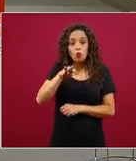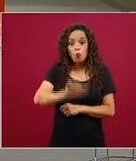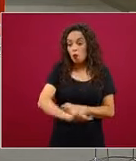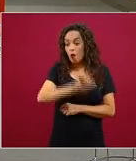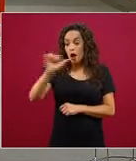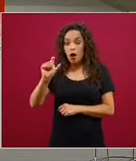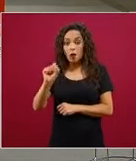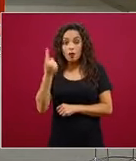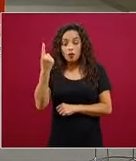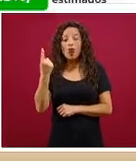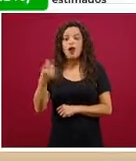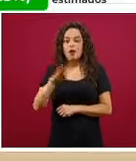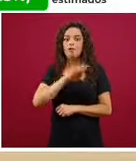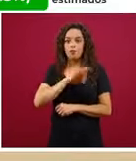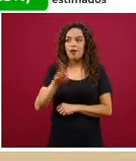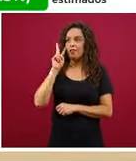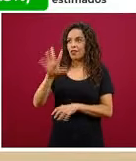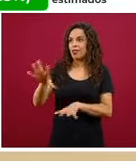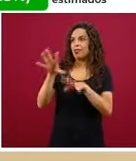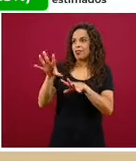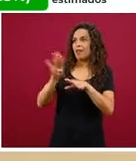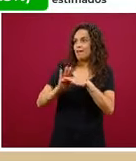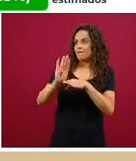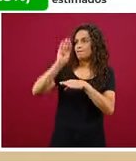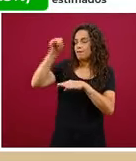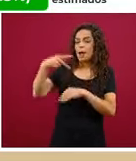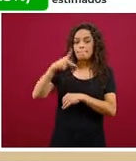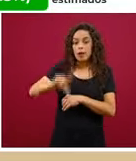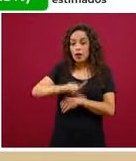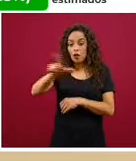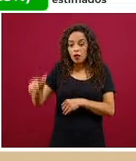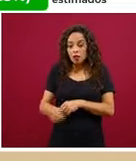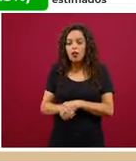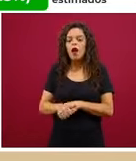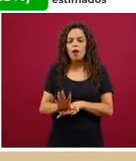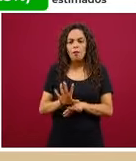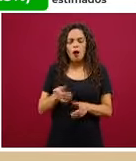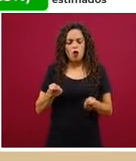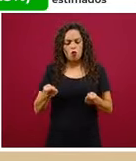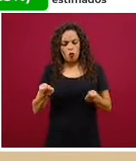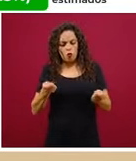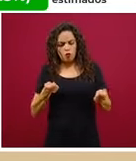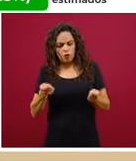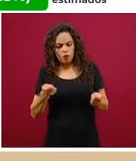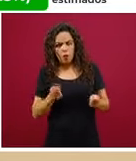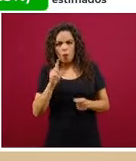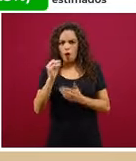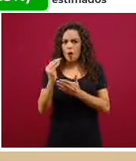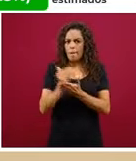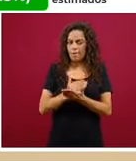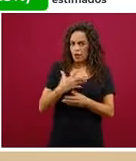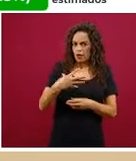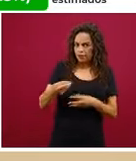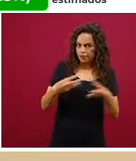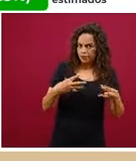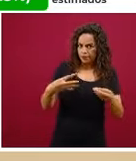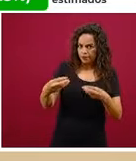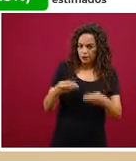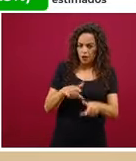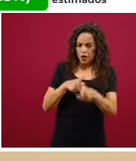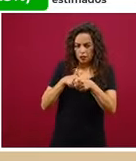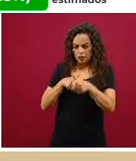21, sin embargo en la 21 como que se logra un control en la transmisión como tal, que se mantiene a través de una meseta hasta